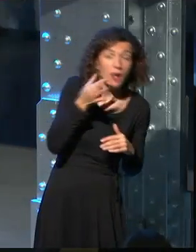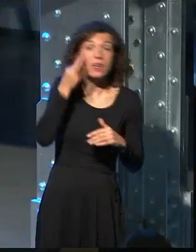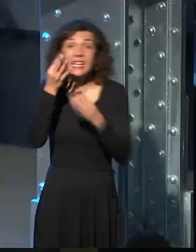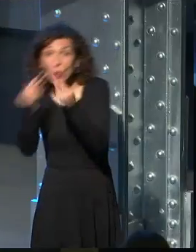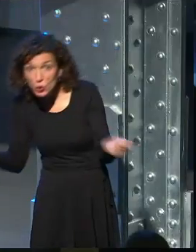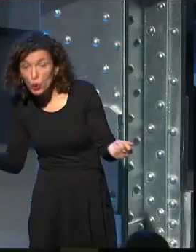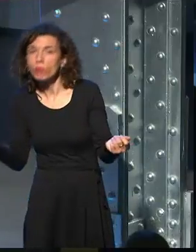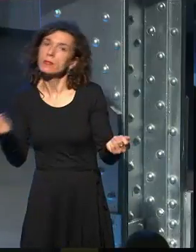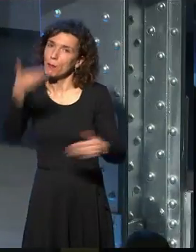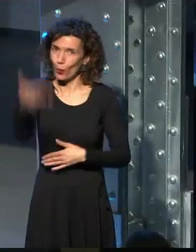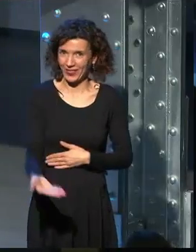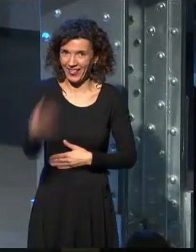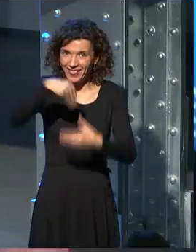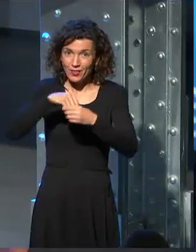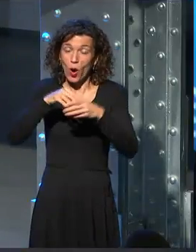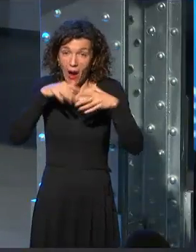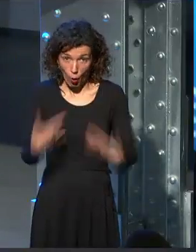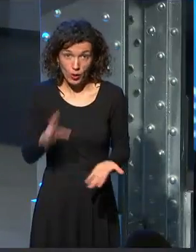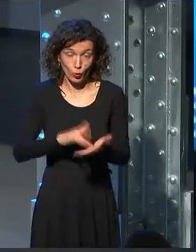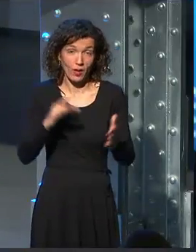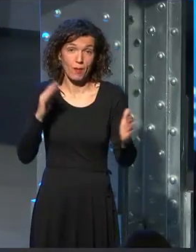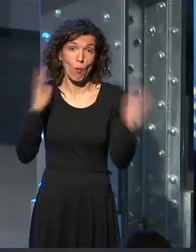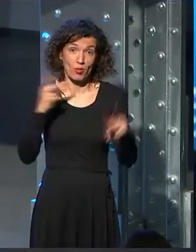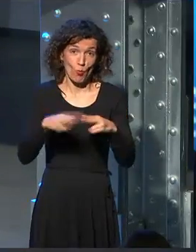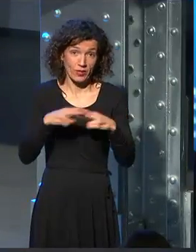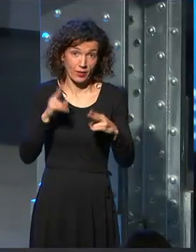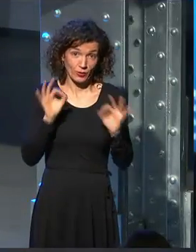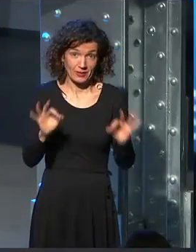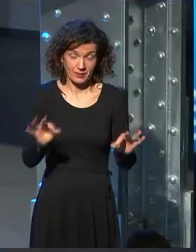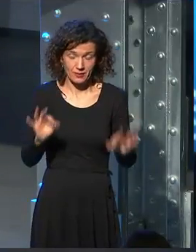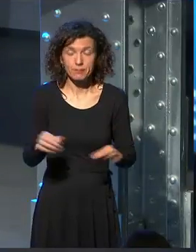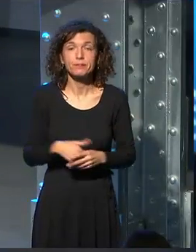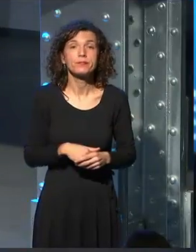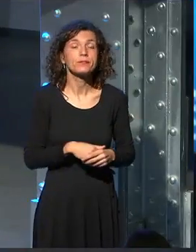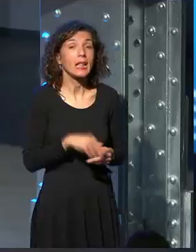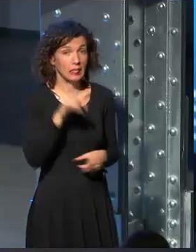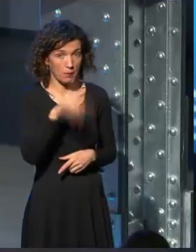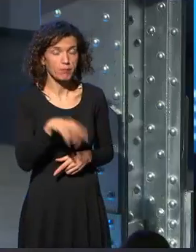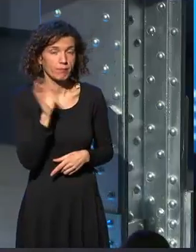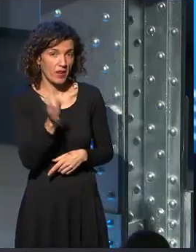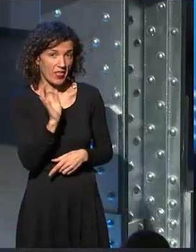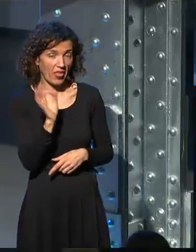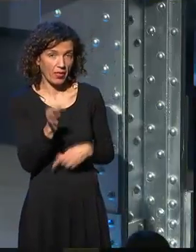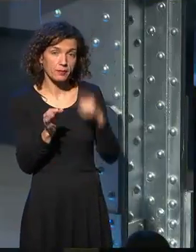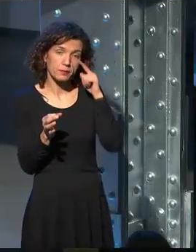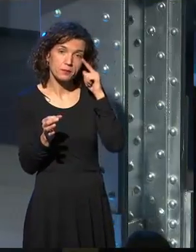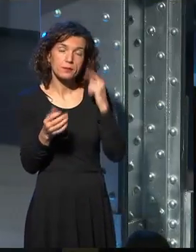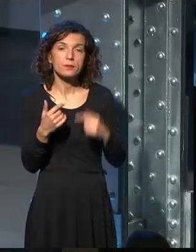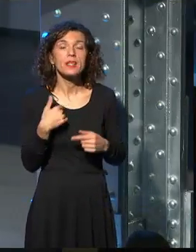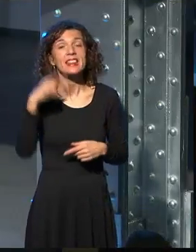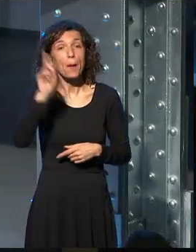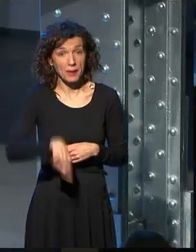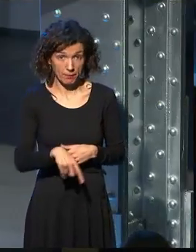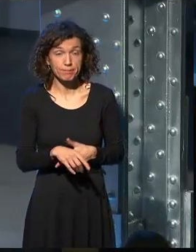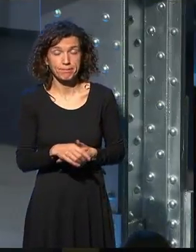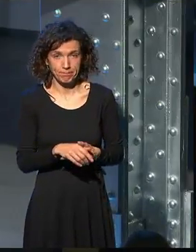muy relevante en esta esfera política. Luis, ¿estás Sí, de estoy acuerdo? totalmente de acuerdo. O sea que